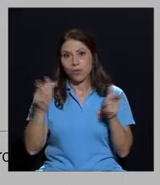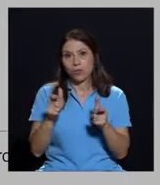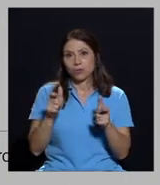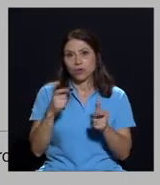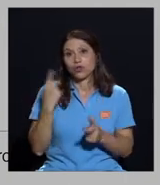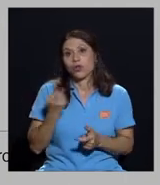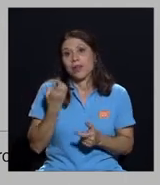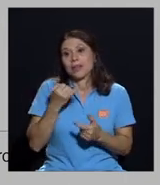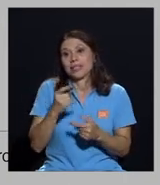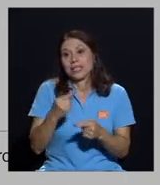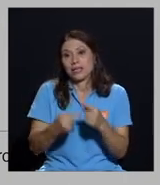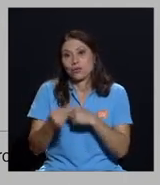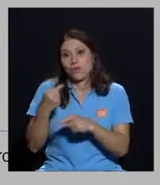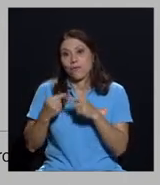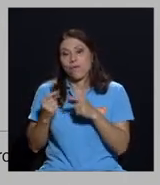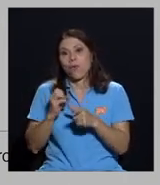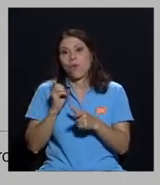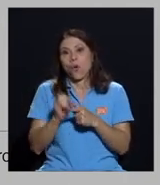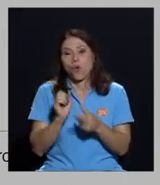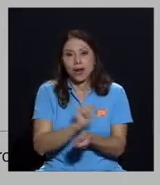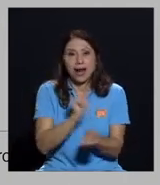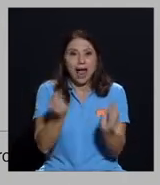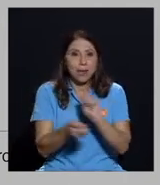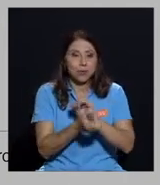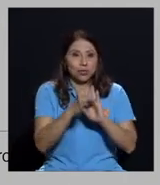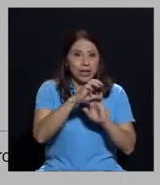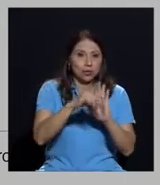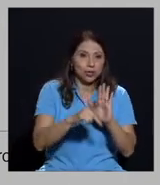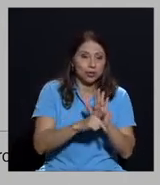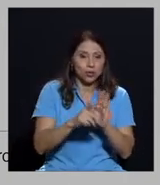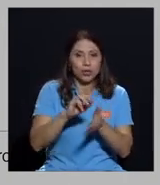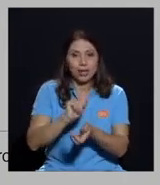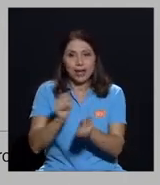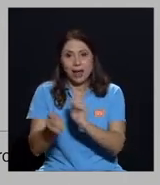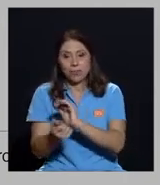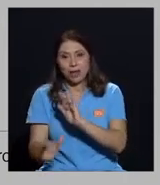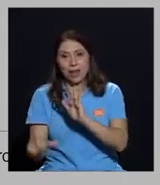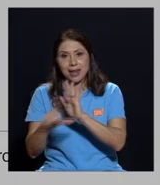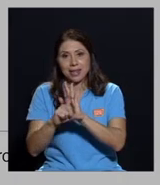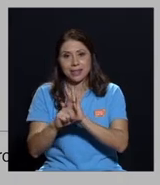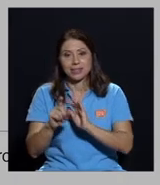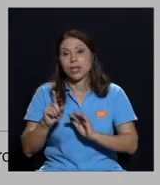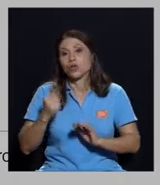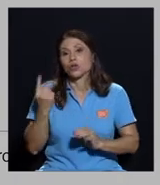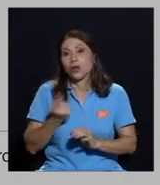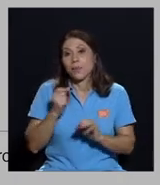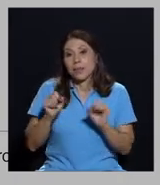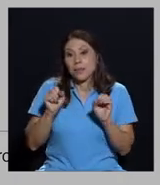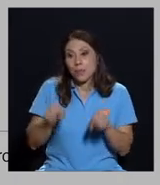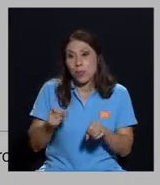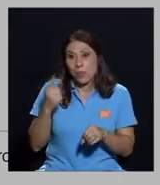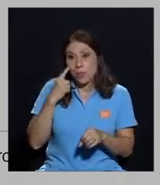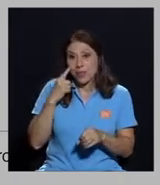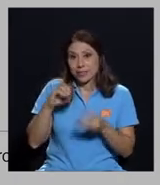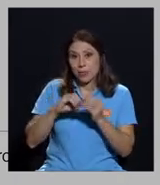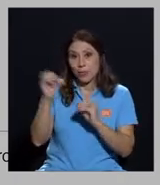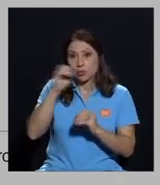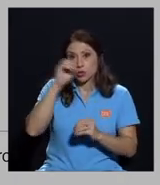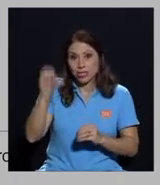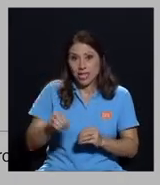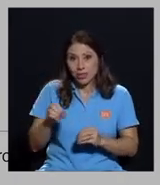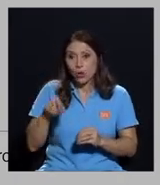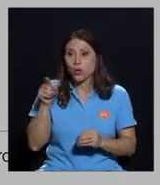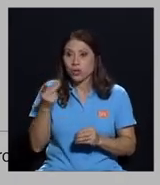o haga cambios en la constitución y las leyes y sólo puede actuar sobre un 13% que es donde están los bienes de